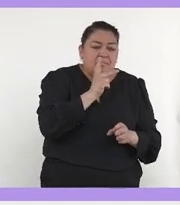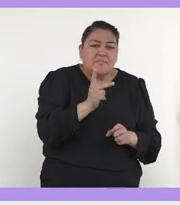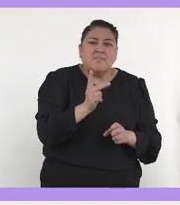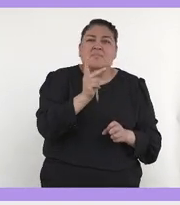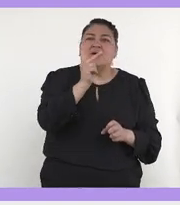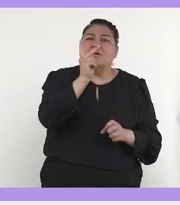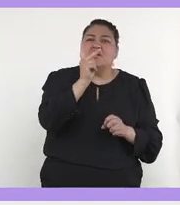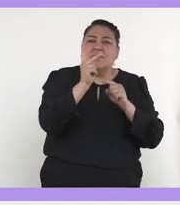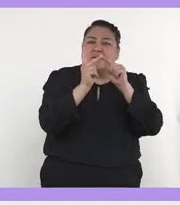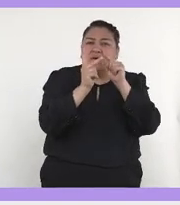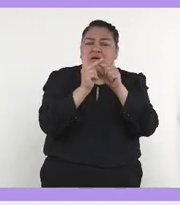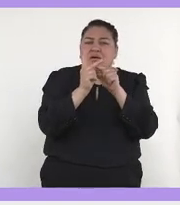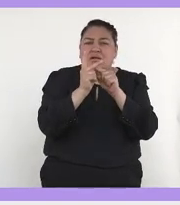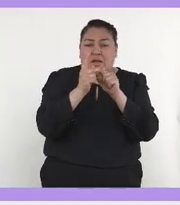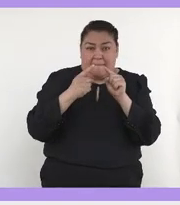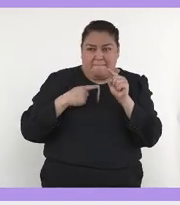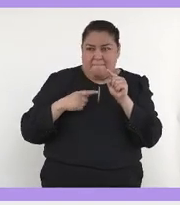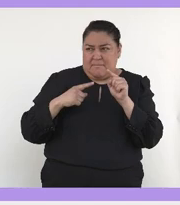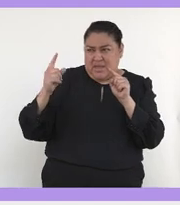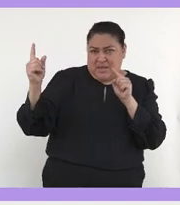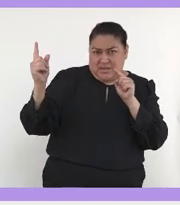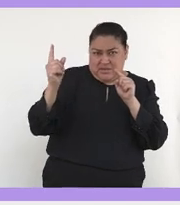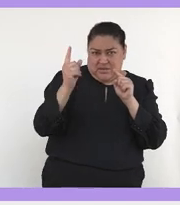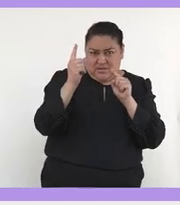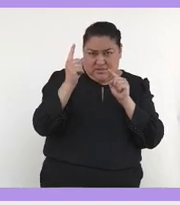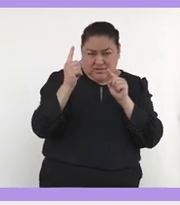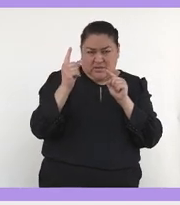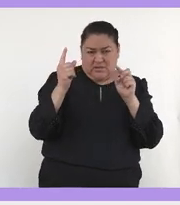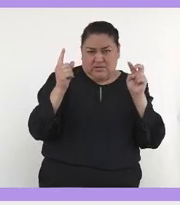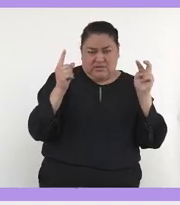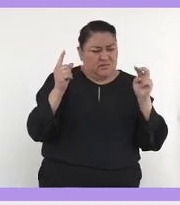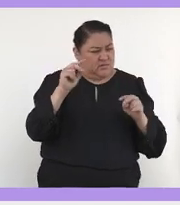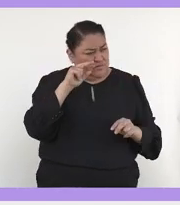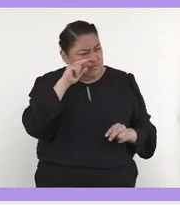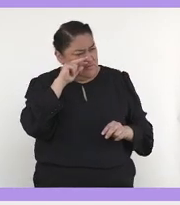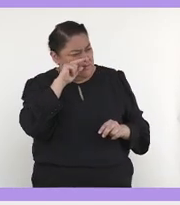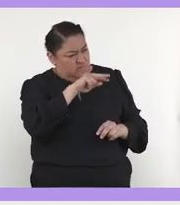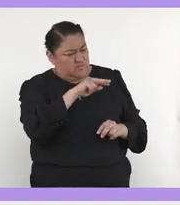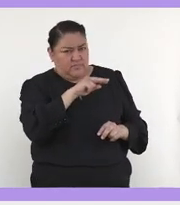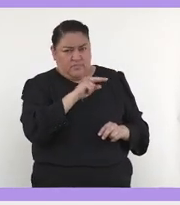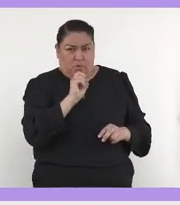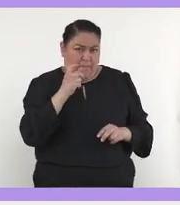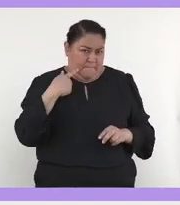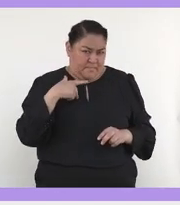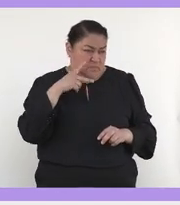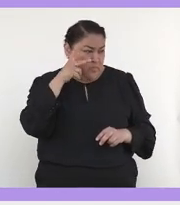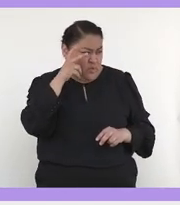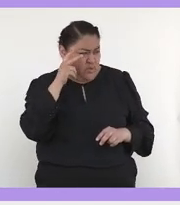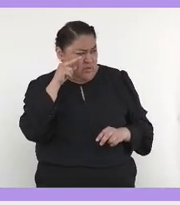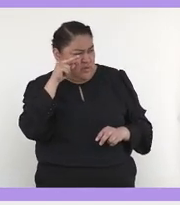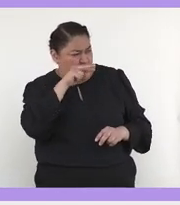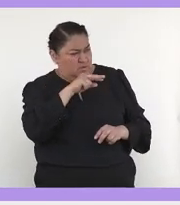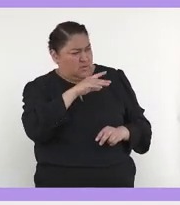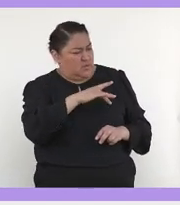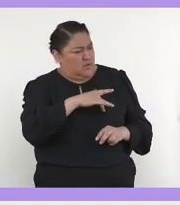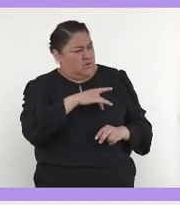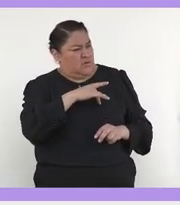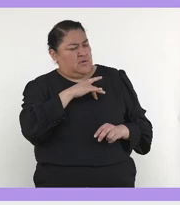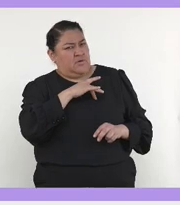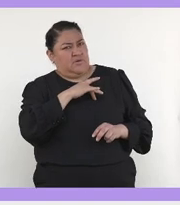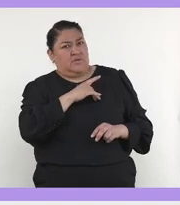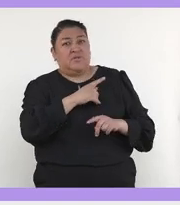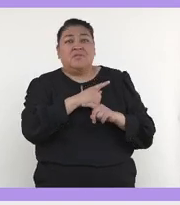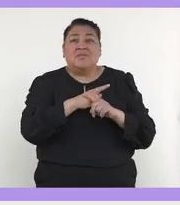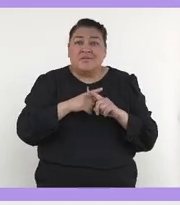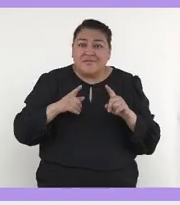tienen un impacto tanto en en cada una de las personas que le emite como de quienes las escucha o quienes las recibe Y entonces